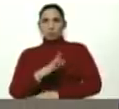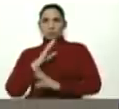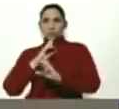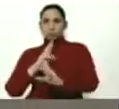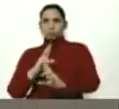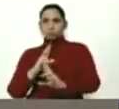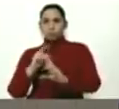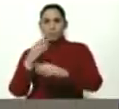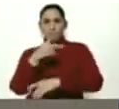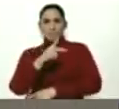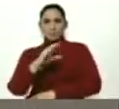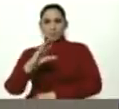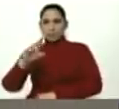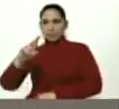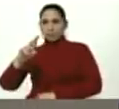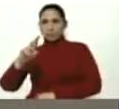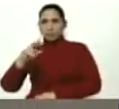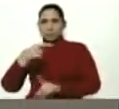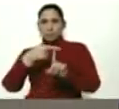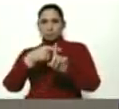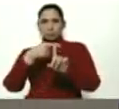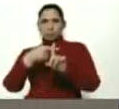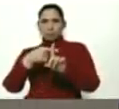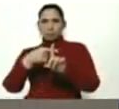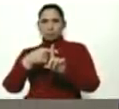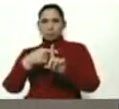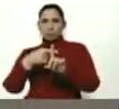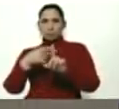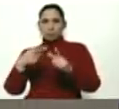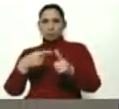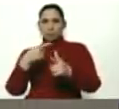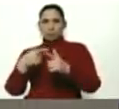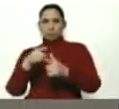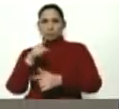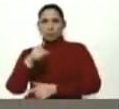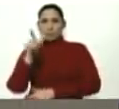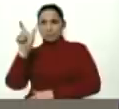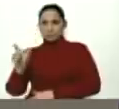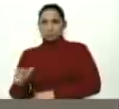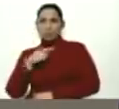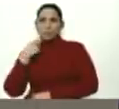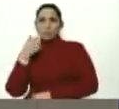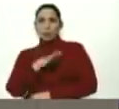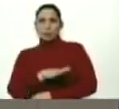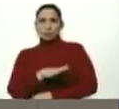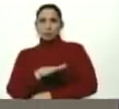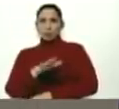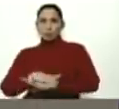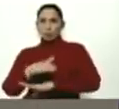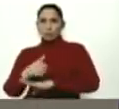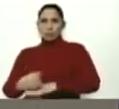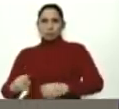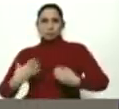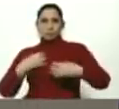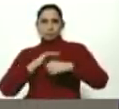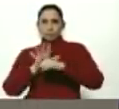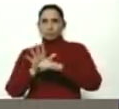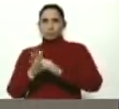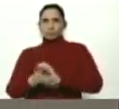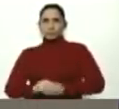de PCR positivo, se considera que es un paciente que falleció por causa de infección